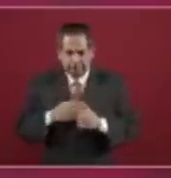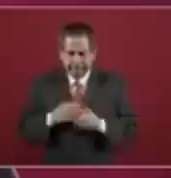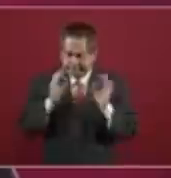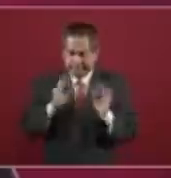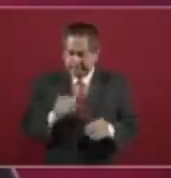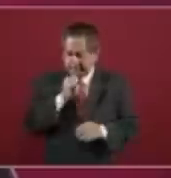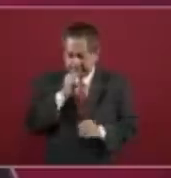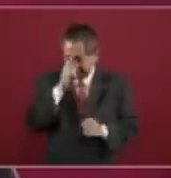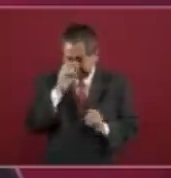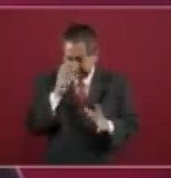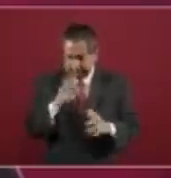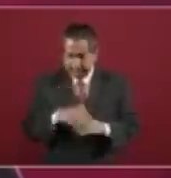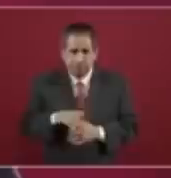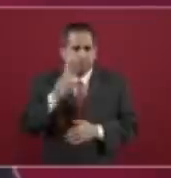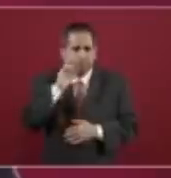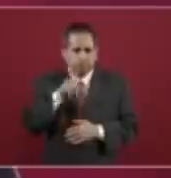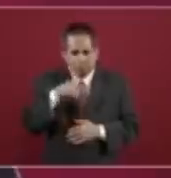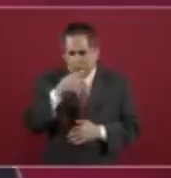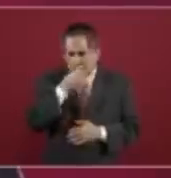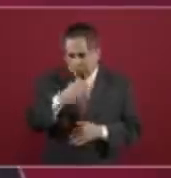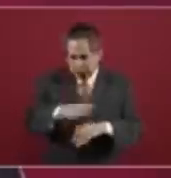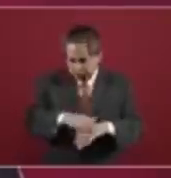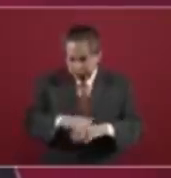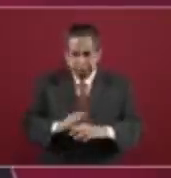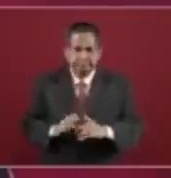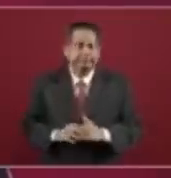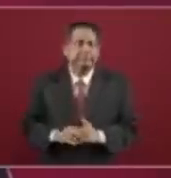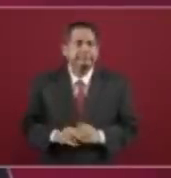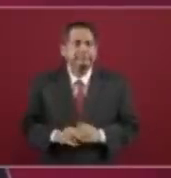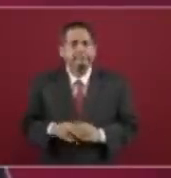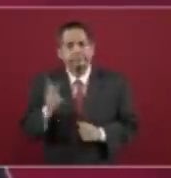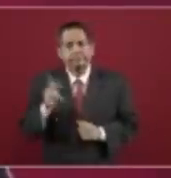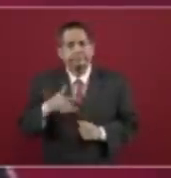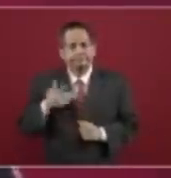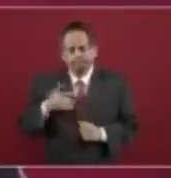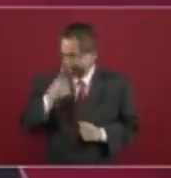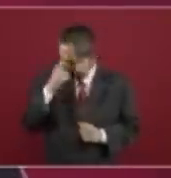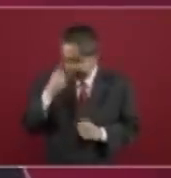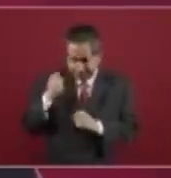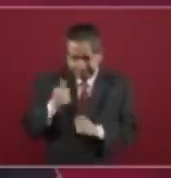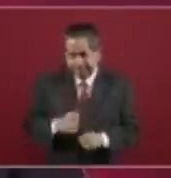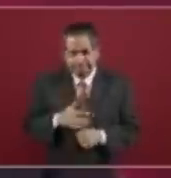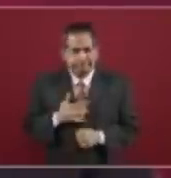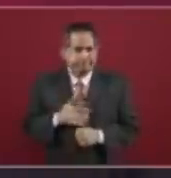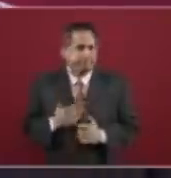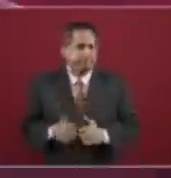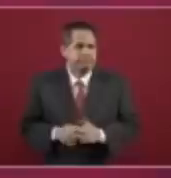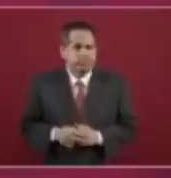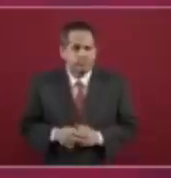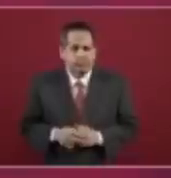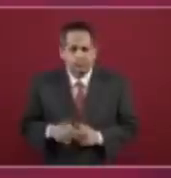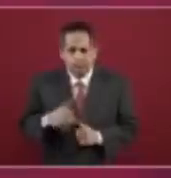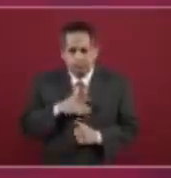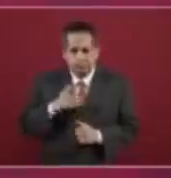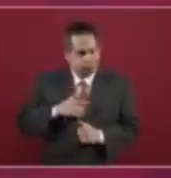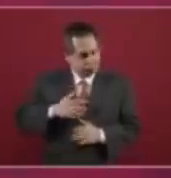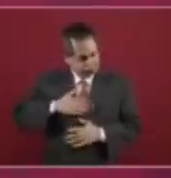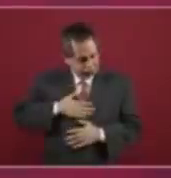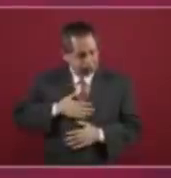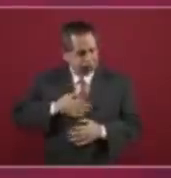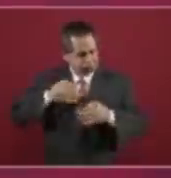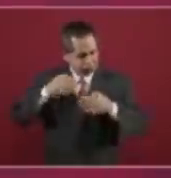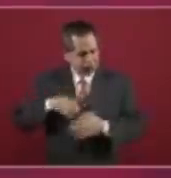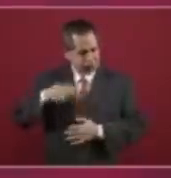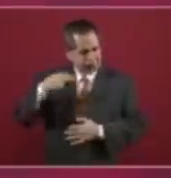exacto. Mañana lo voy a tener. Pero estoy seguro, ahí sí me dejo de llamar a Andrés